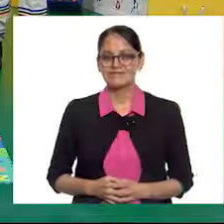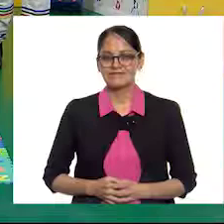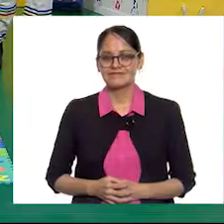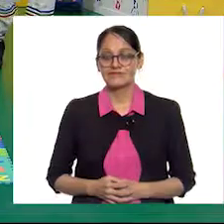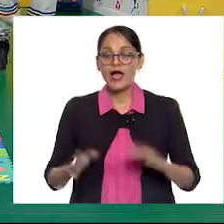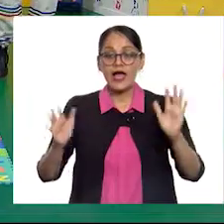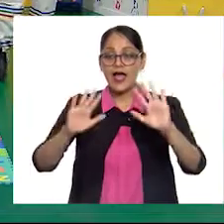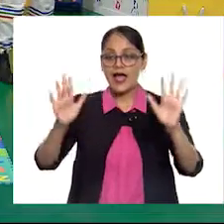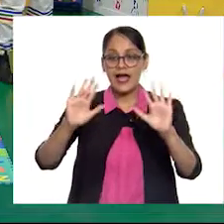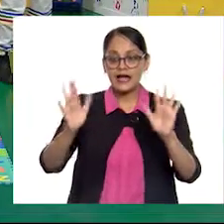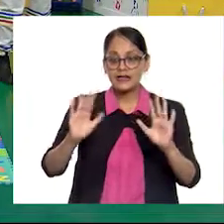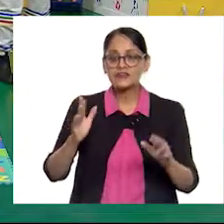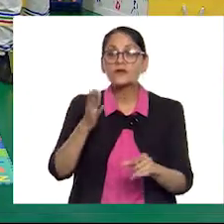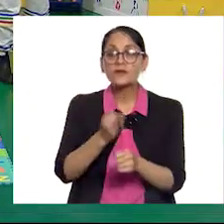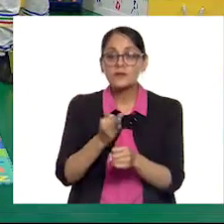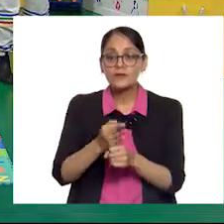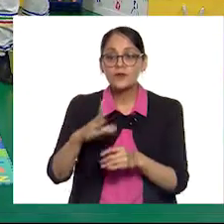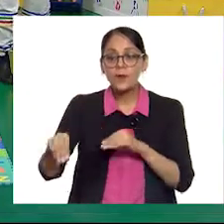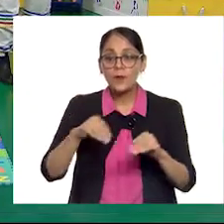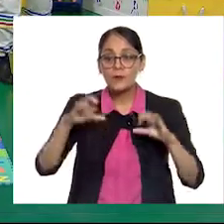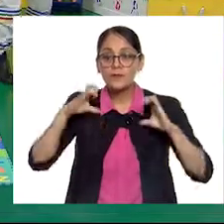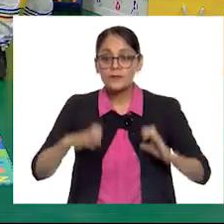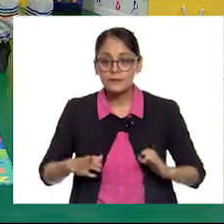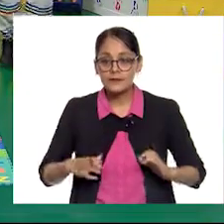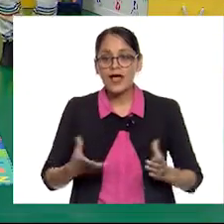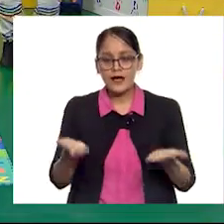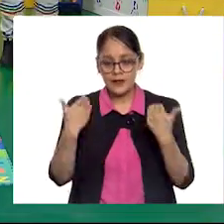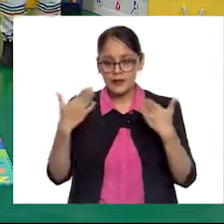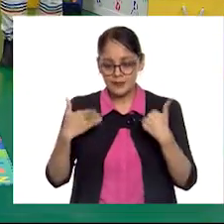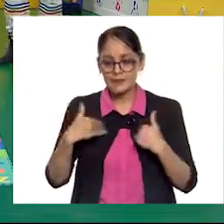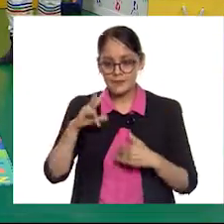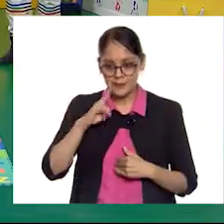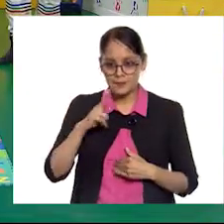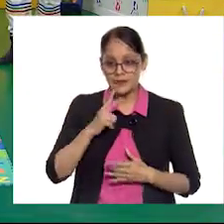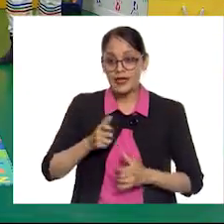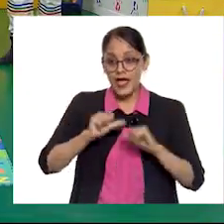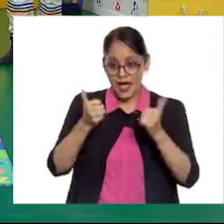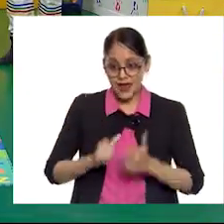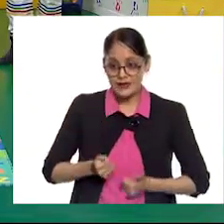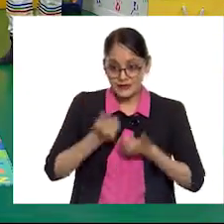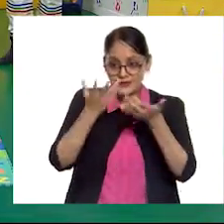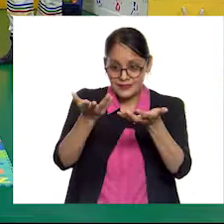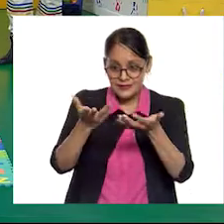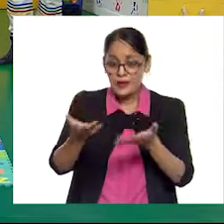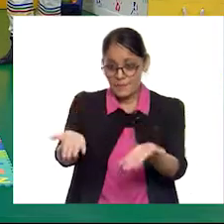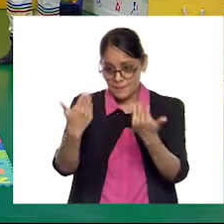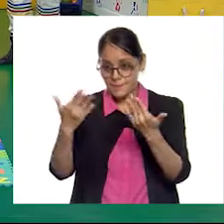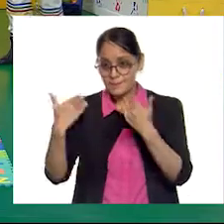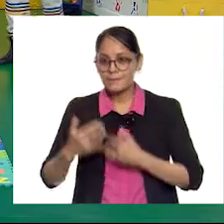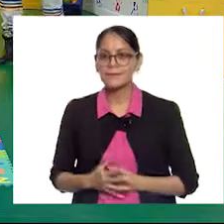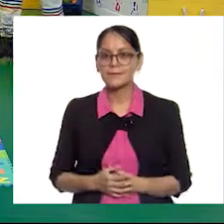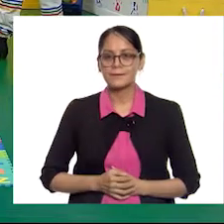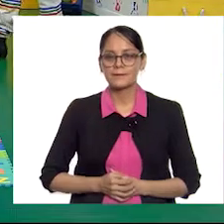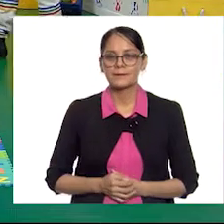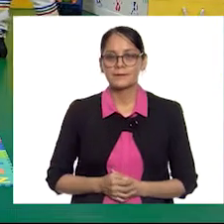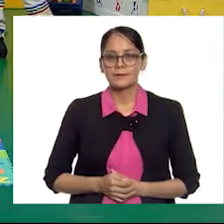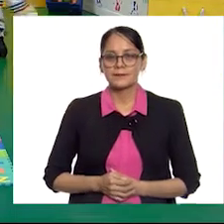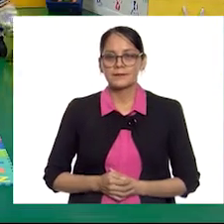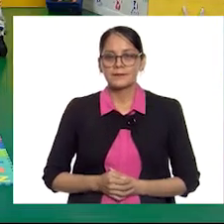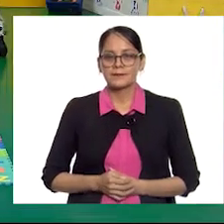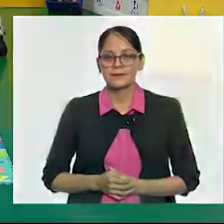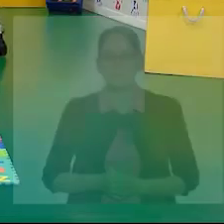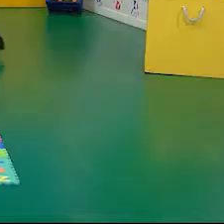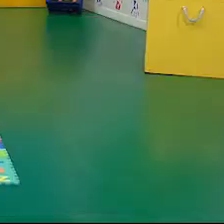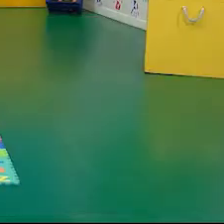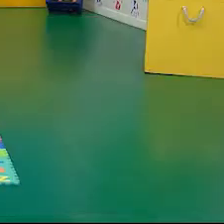Ah, no, pero antes ha llegado el momento de movernos. ¿Qué tal si hacemos un performance en este momento? Sí, ¿nos acompañan? Vamos a hacer un performance. Yo voy a hacer un ave.